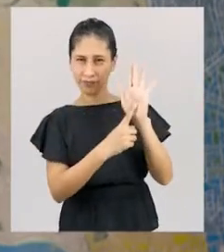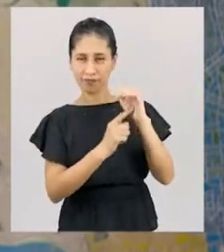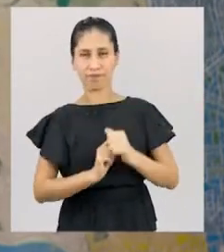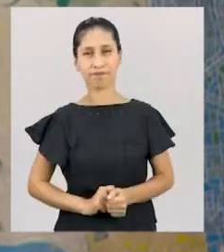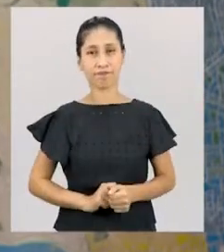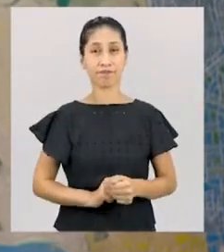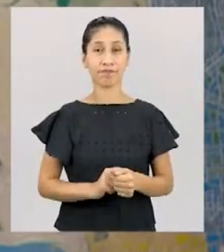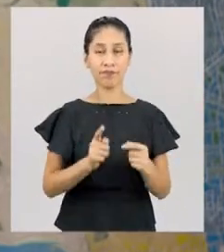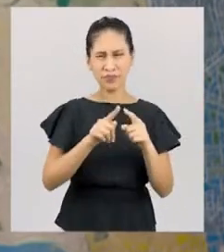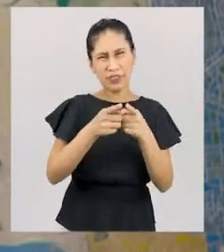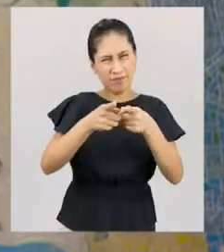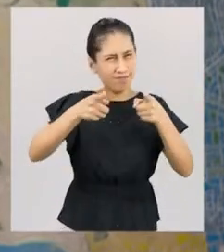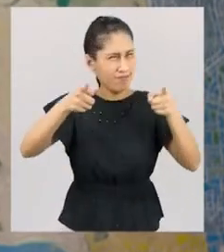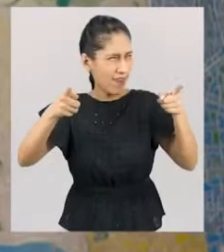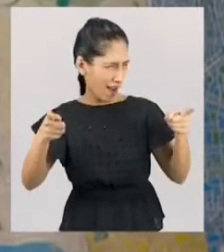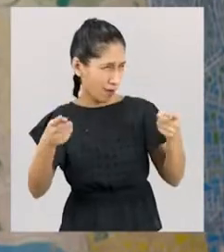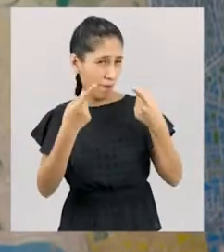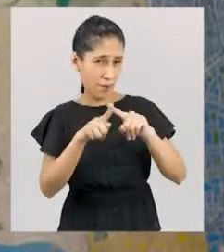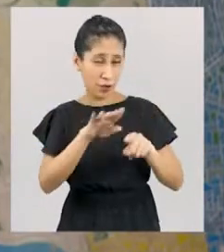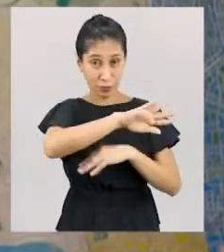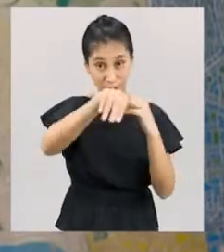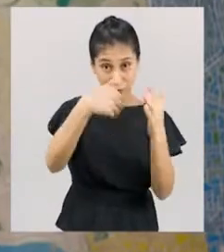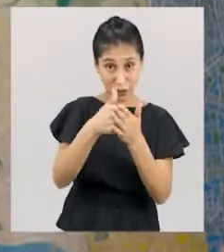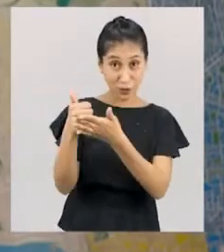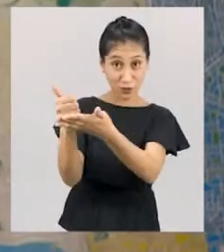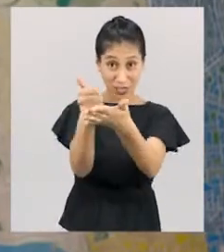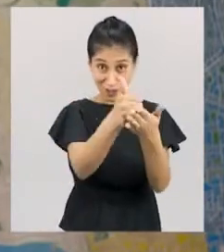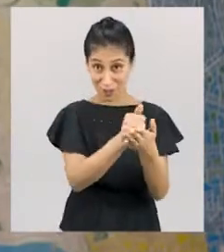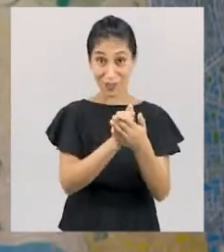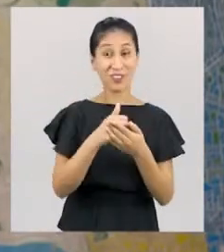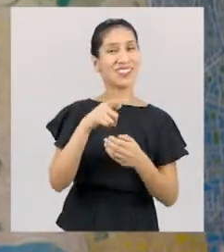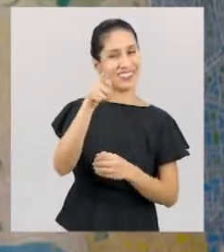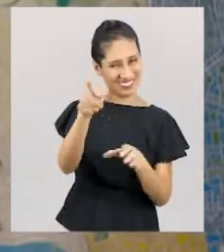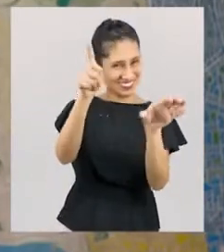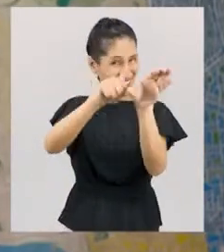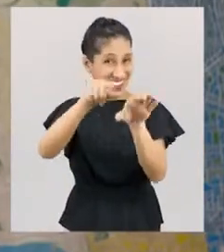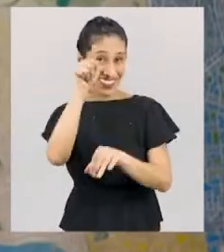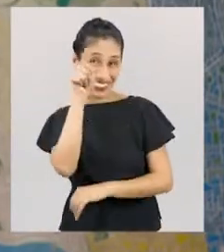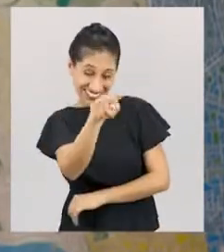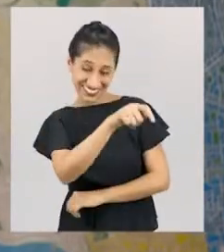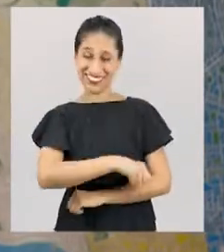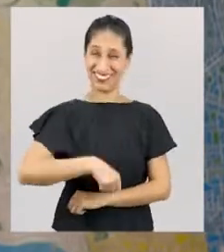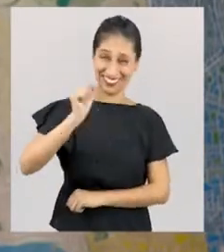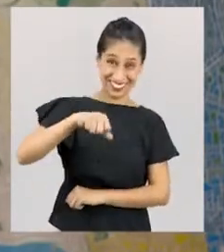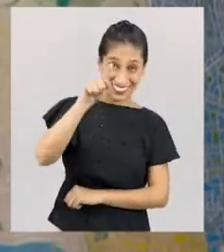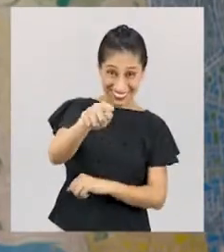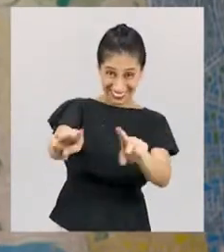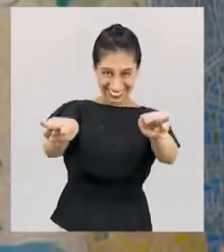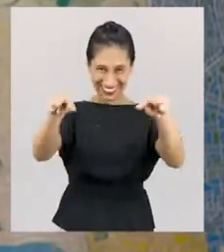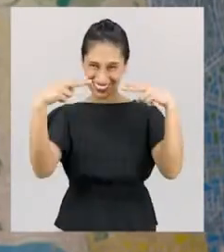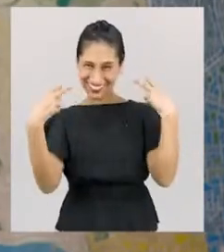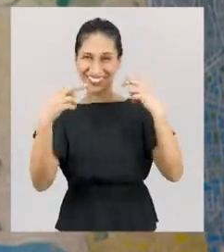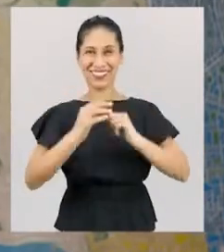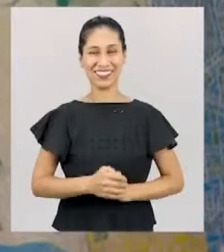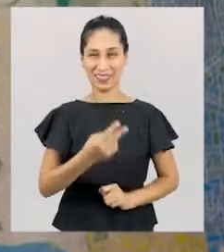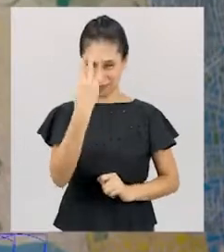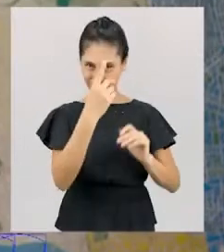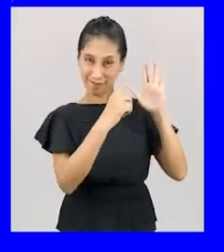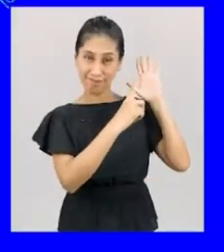presentar. Un poco largo, pero con la ayuda de todos, incluyéndote a ti, futuro cachimbo, sí, a ti que estás viendo el